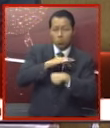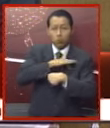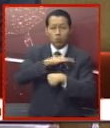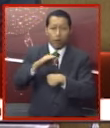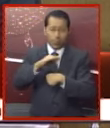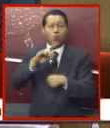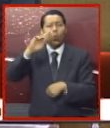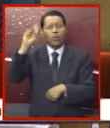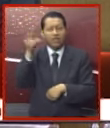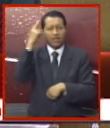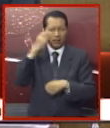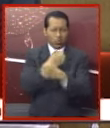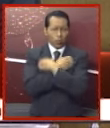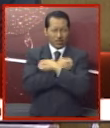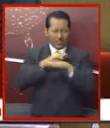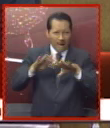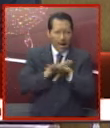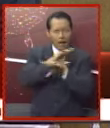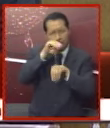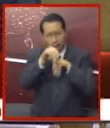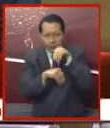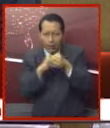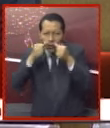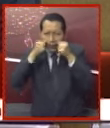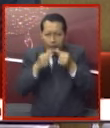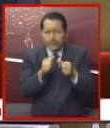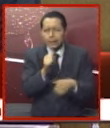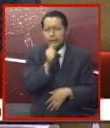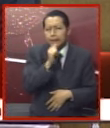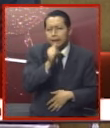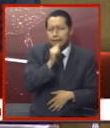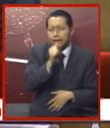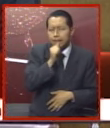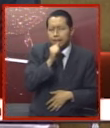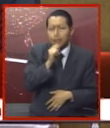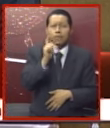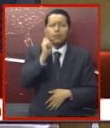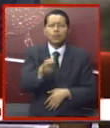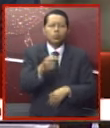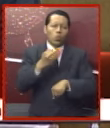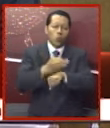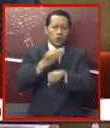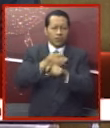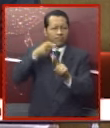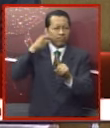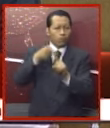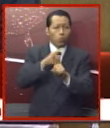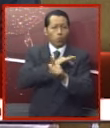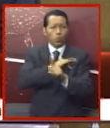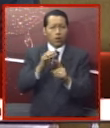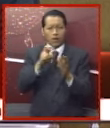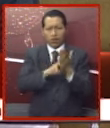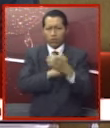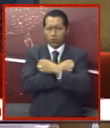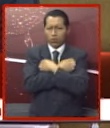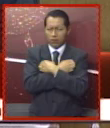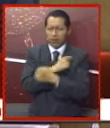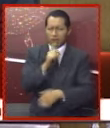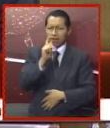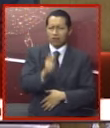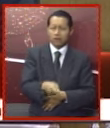educación superior. Estamos concentrados en poder implementar esta reforma educativa, que es una